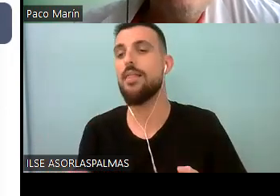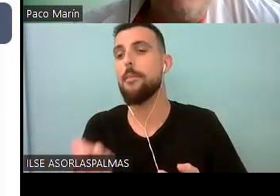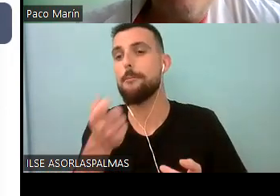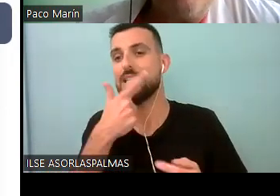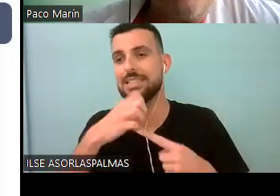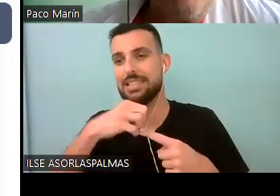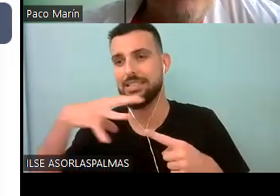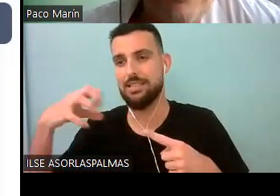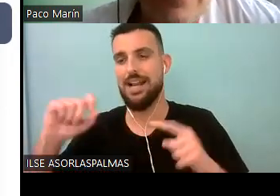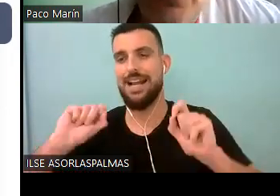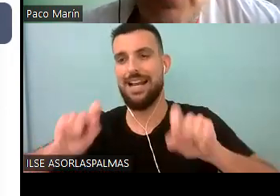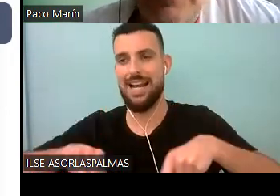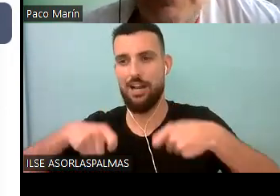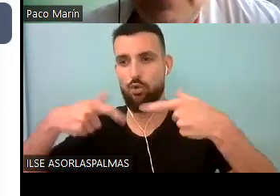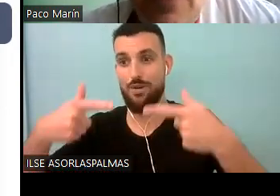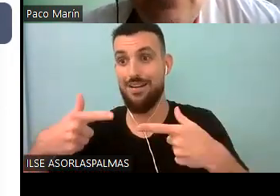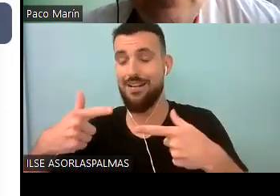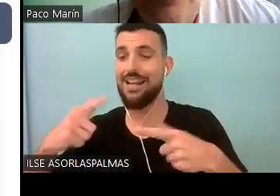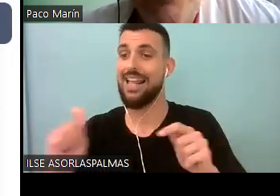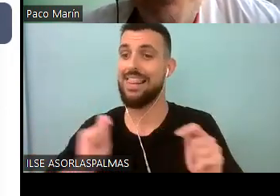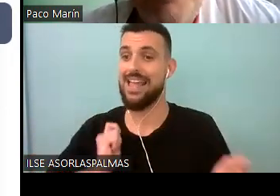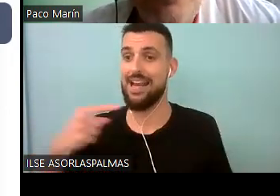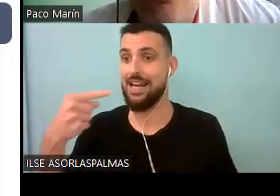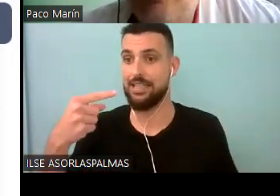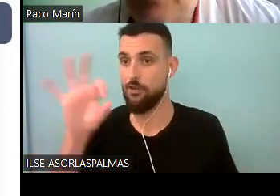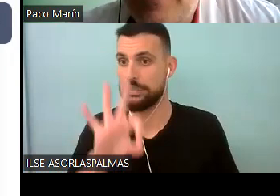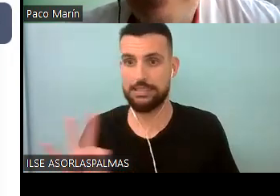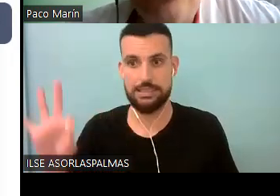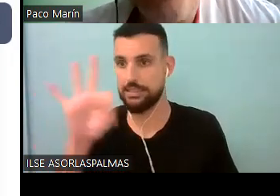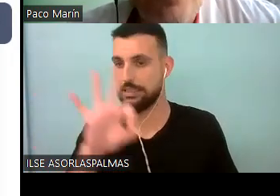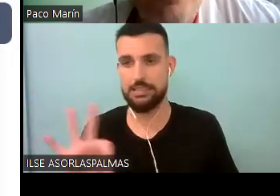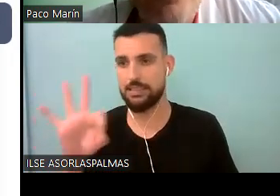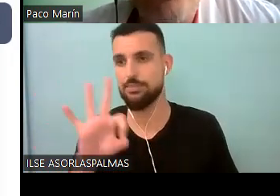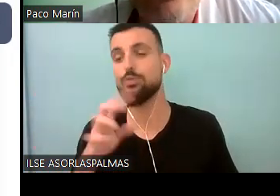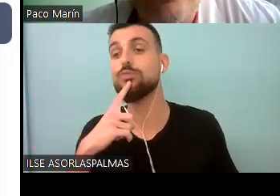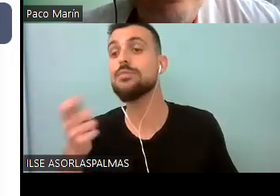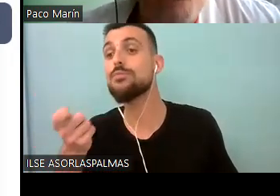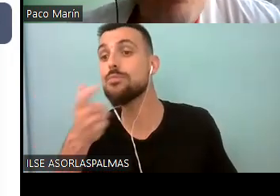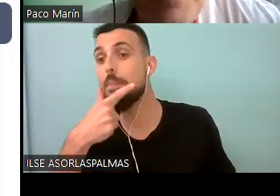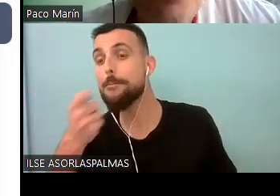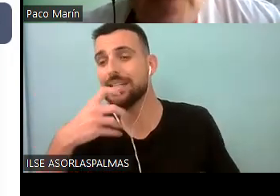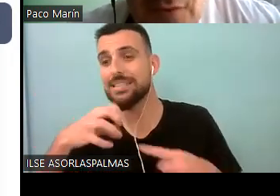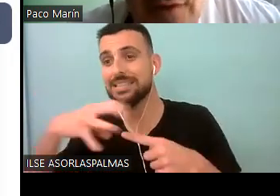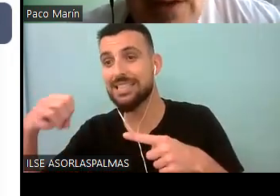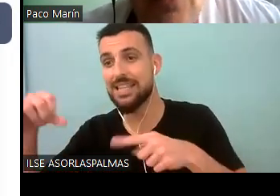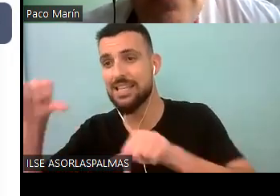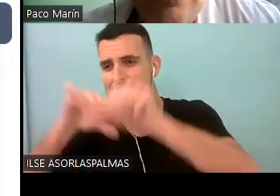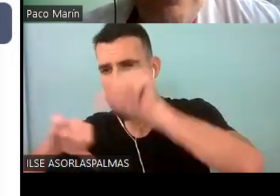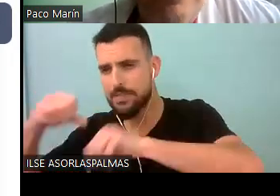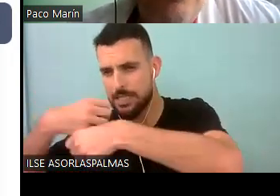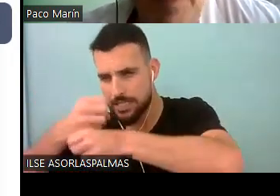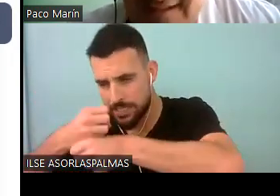naturales que no tienen los efectos secundarios tan nocivos y tan peligrosos que tienen los estrógenos, los suplementos de